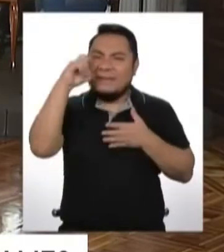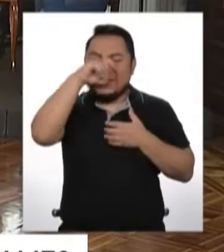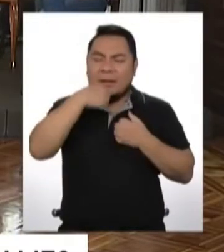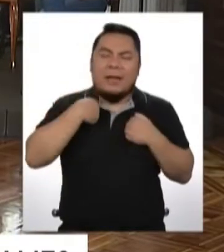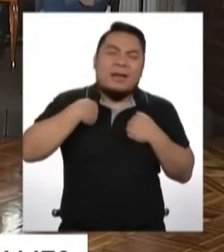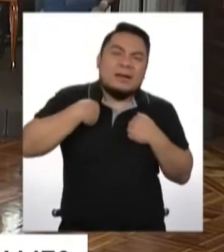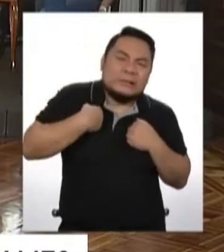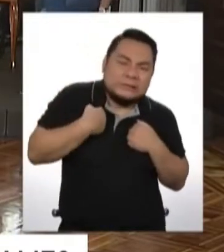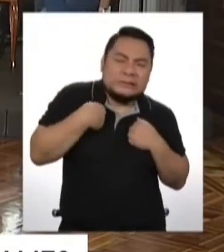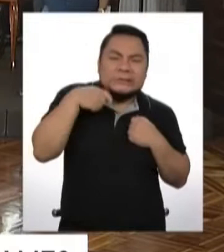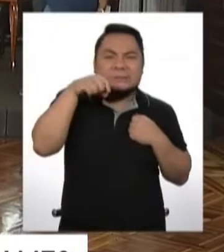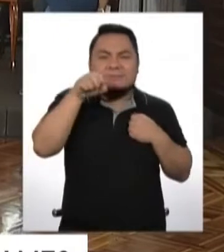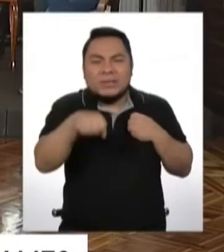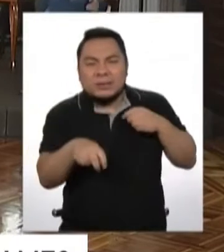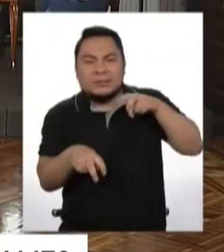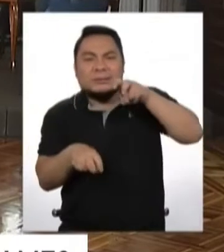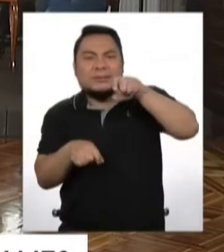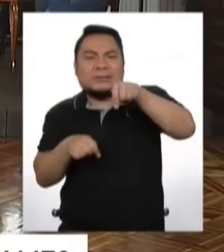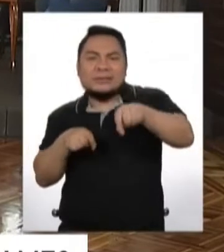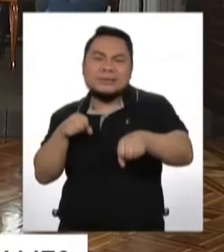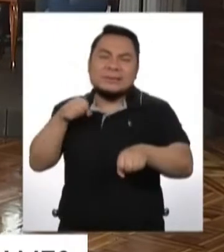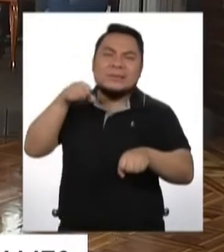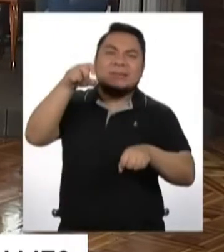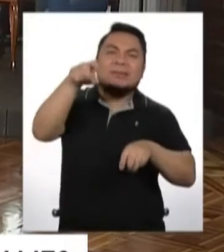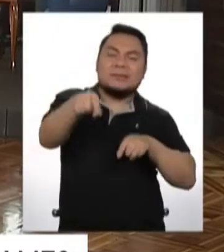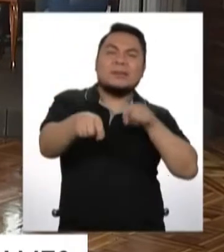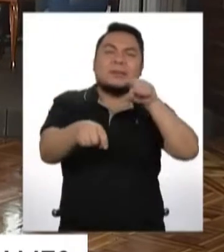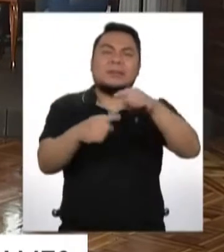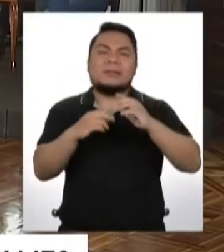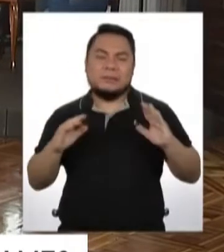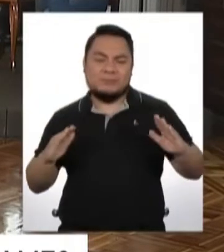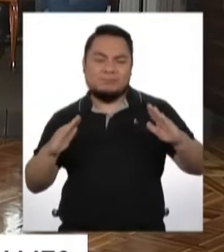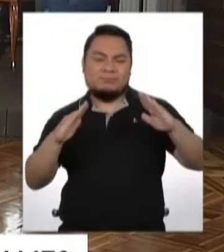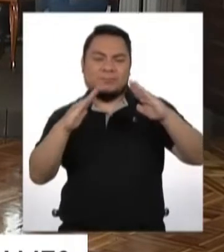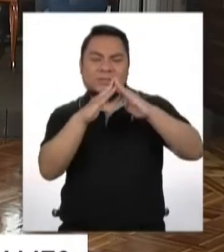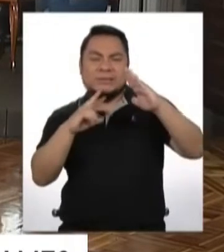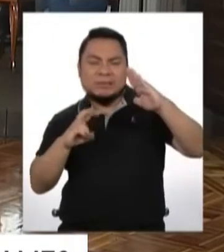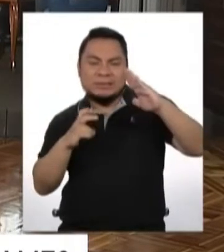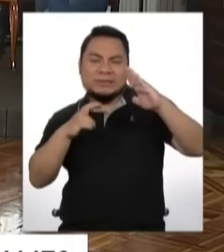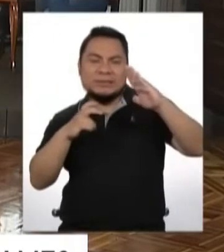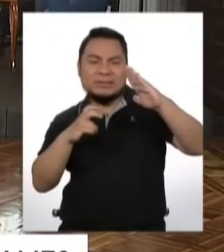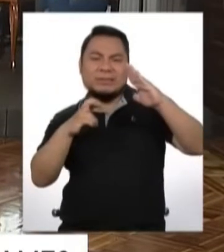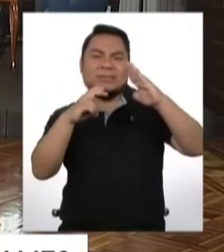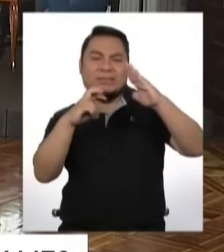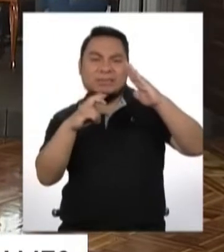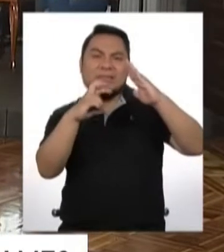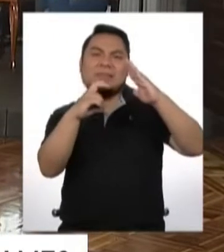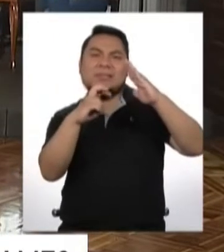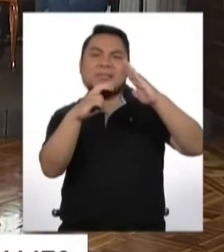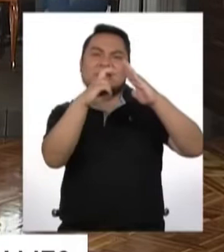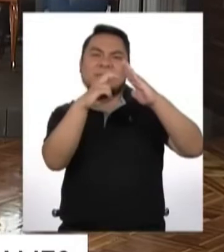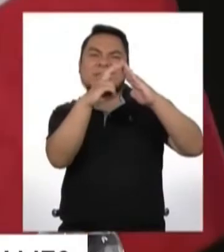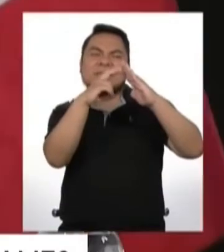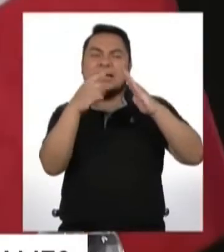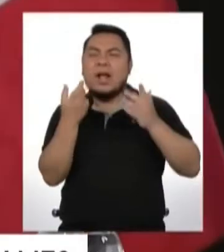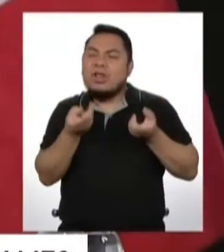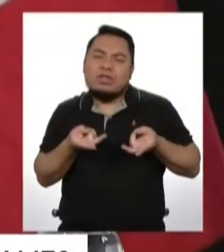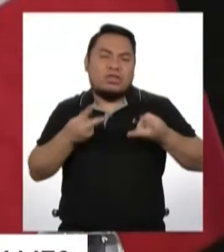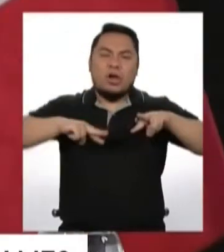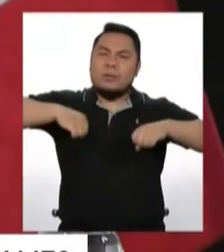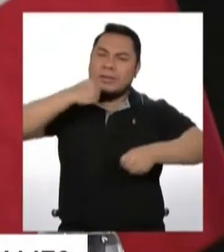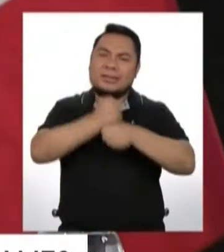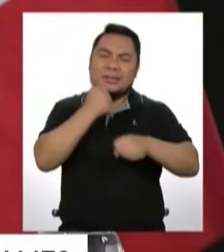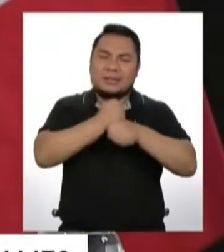esfuerzo, y cuando parece que estamos más cerca, tenemos que redoblar el esfuerzo para llegar y cumplir con el objetivo. Estamos en